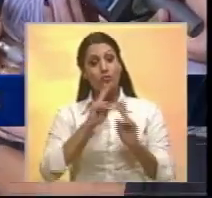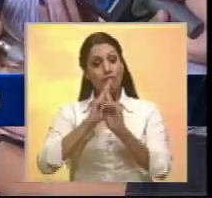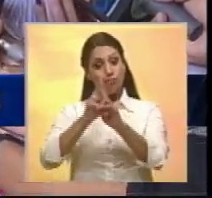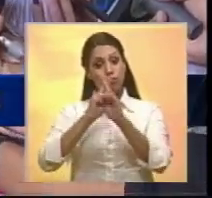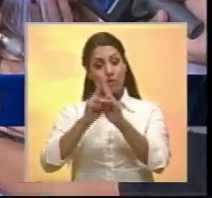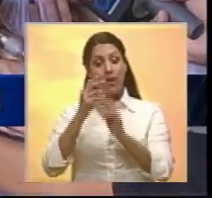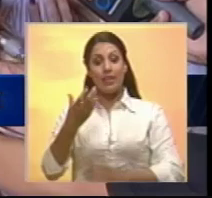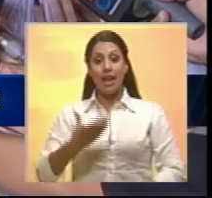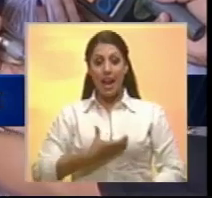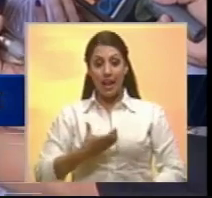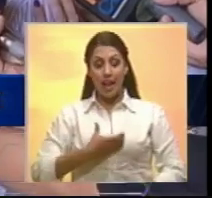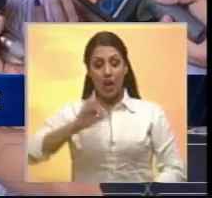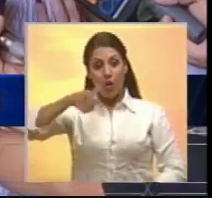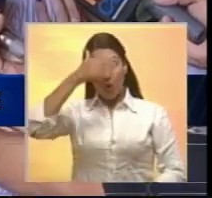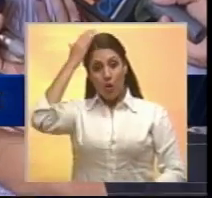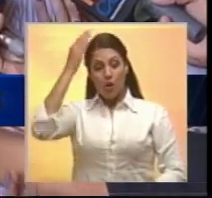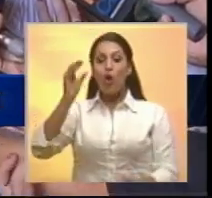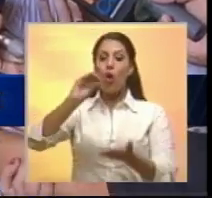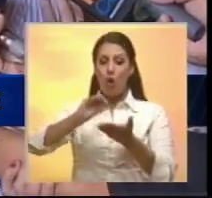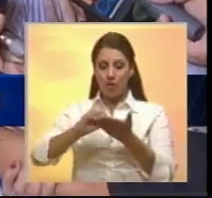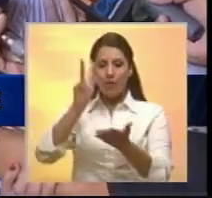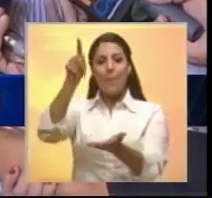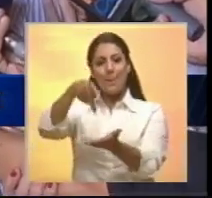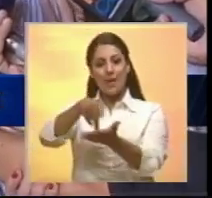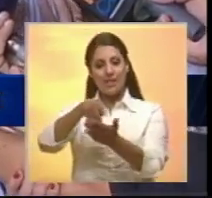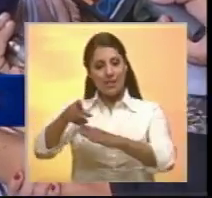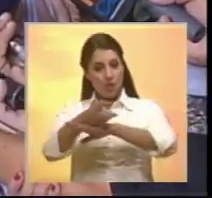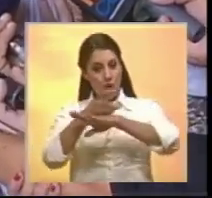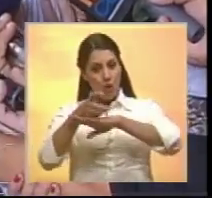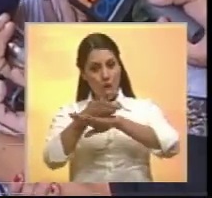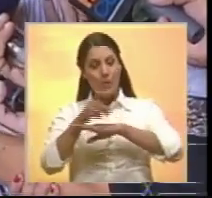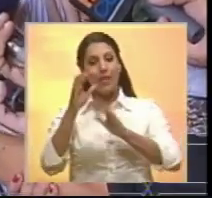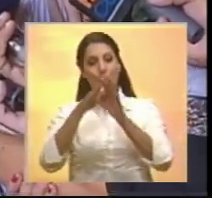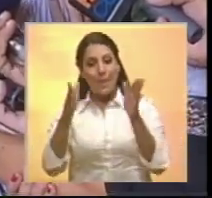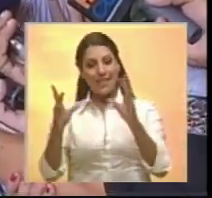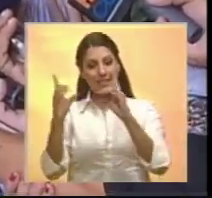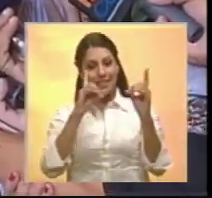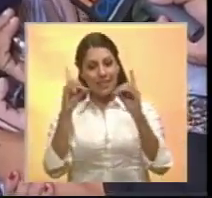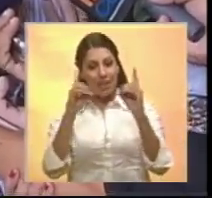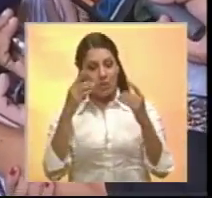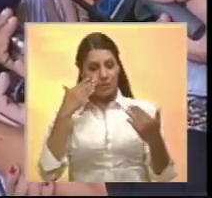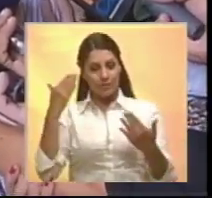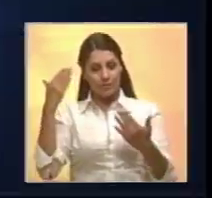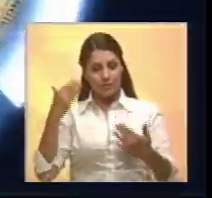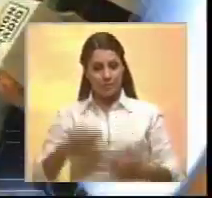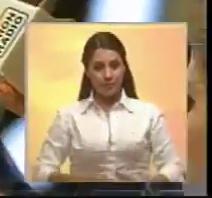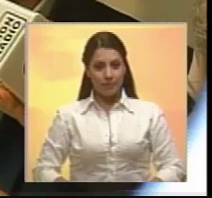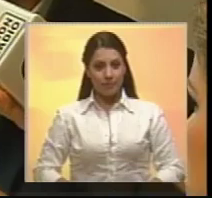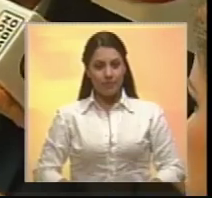Respuesta. Alcalde Jorge Rodríguez ratifica presencia del gobierno en mesa de diálogo.